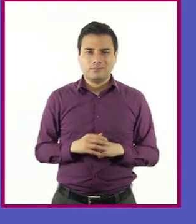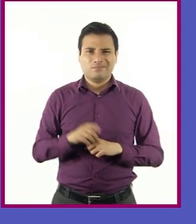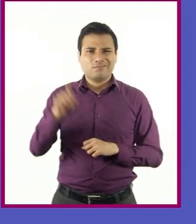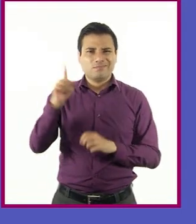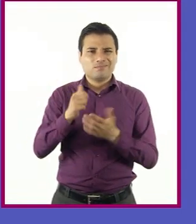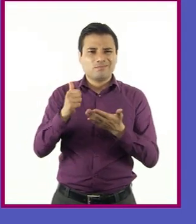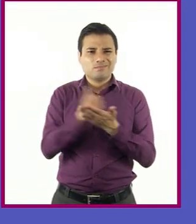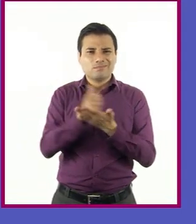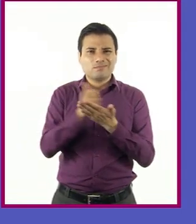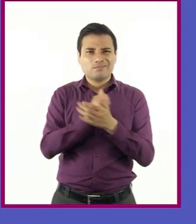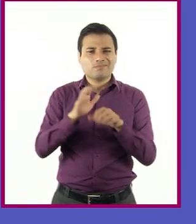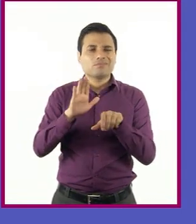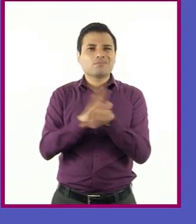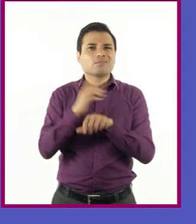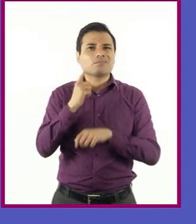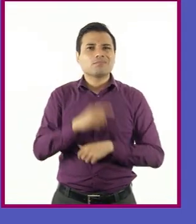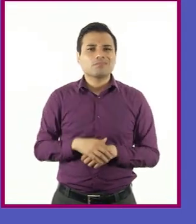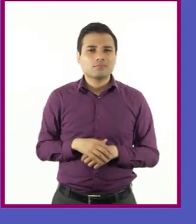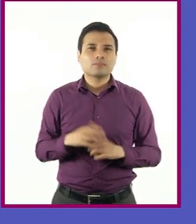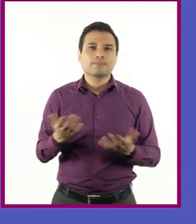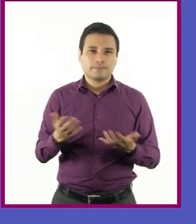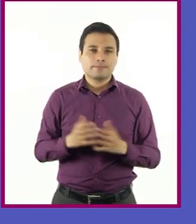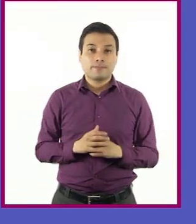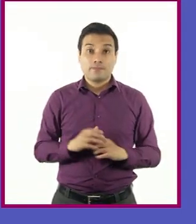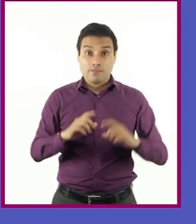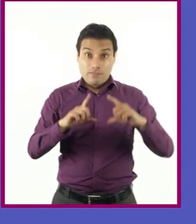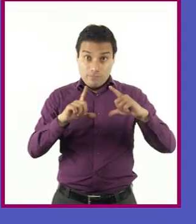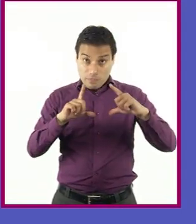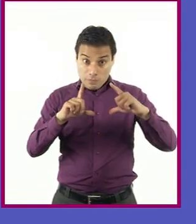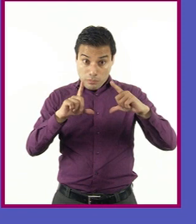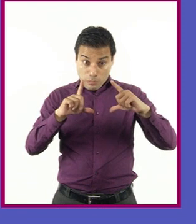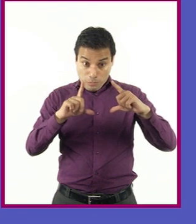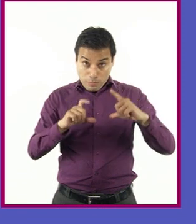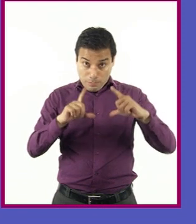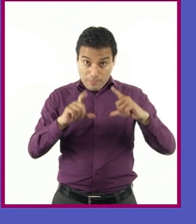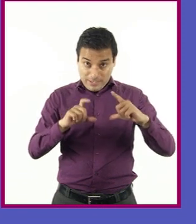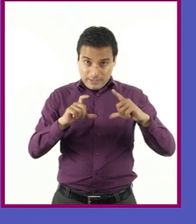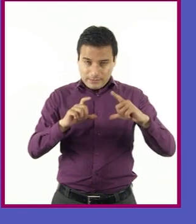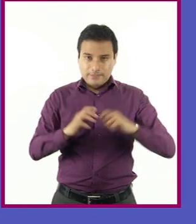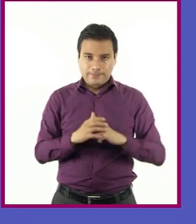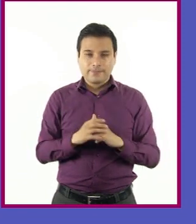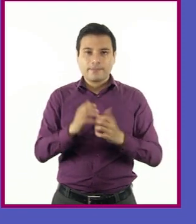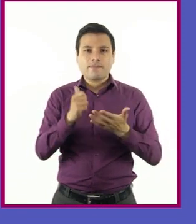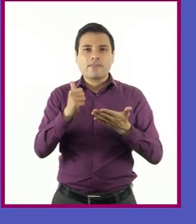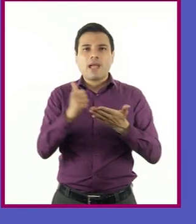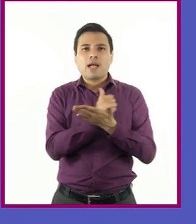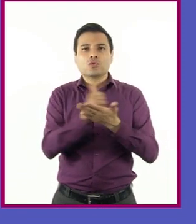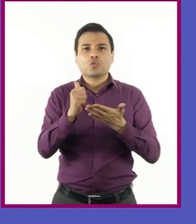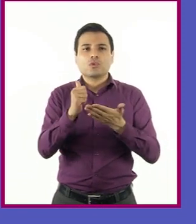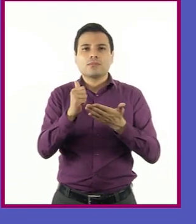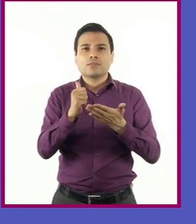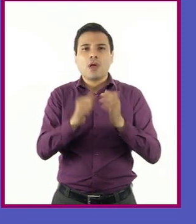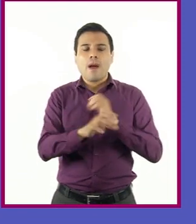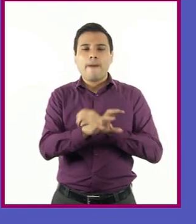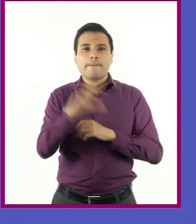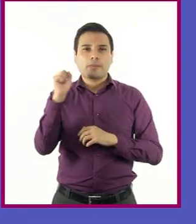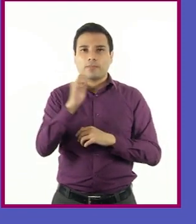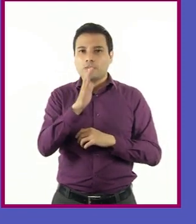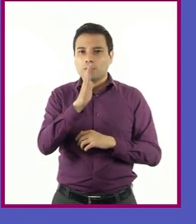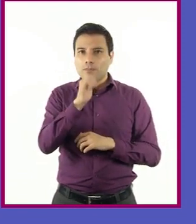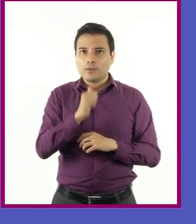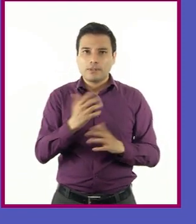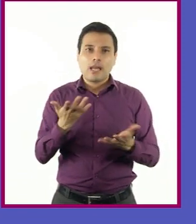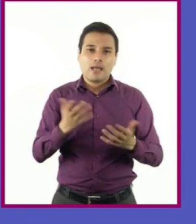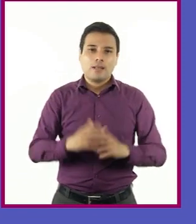Las máquinas con las que se fotografían son ciegas al color azul, entonces podemos utilizarlo para dibujar y evitarnos